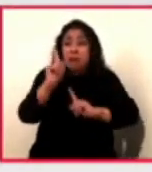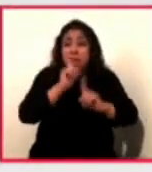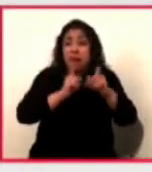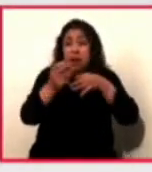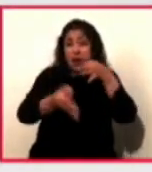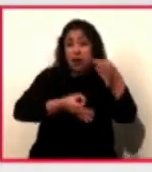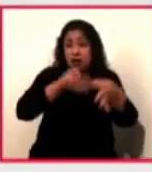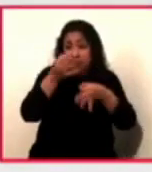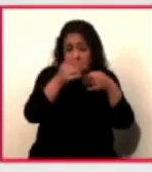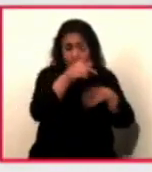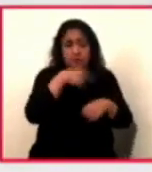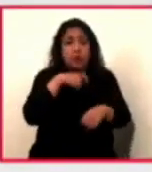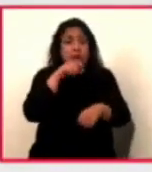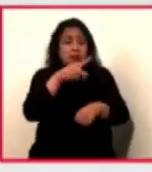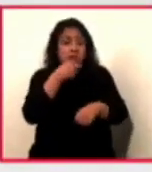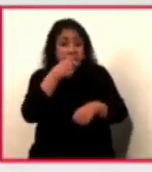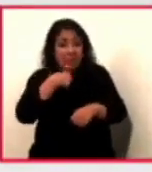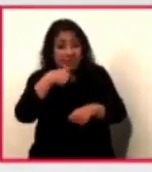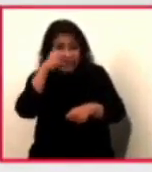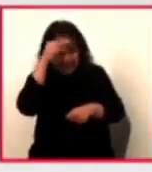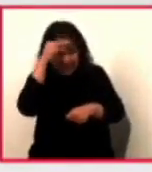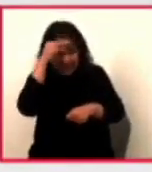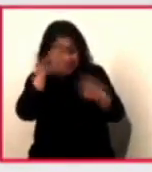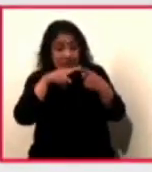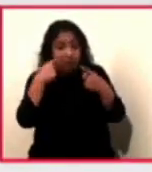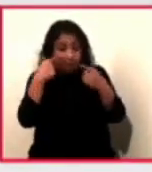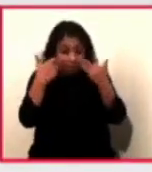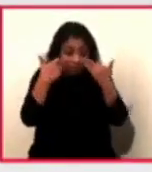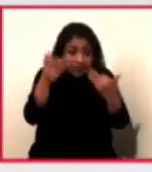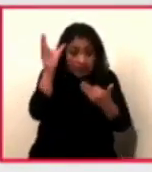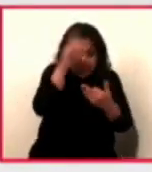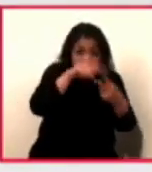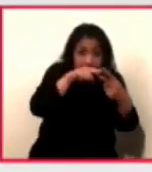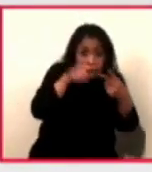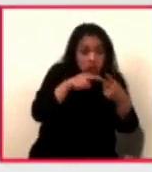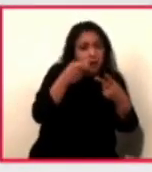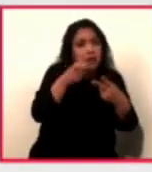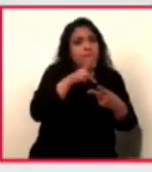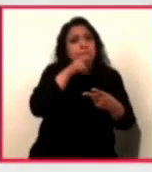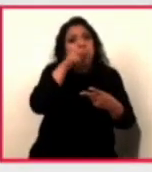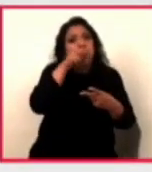Agrega que partir de la inteligencia y de la evidencia científica es la mejor